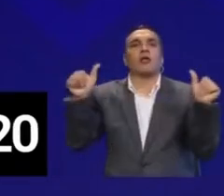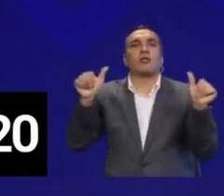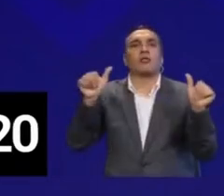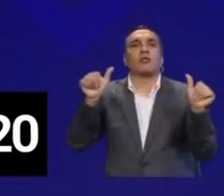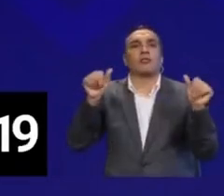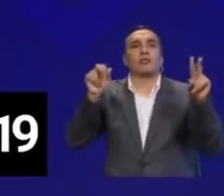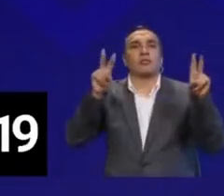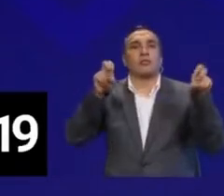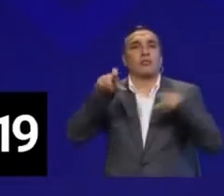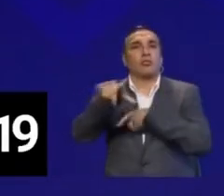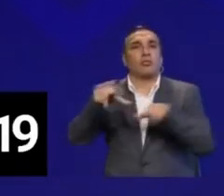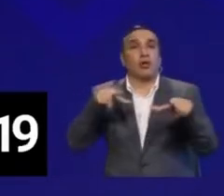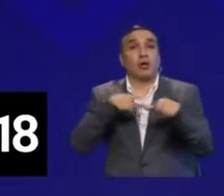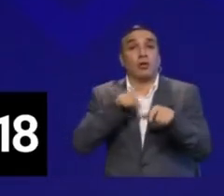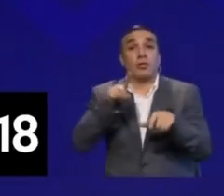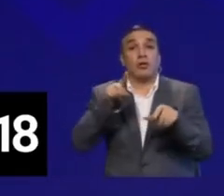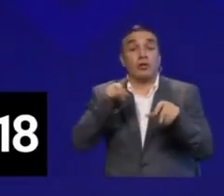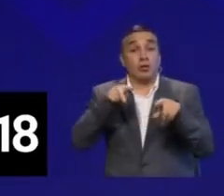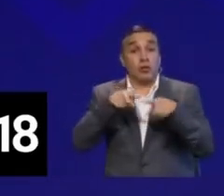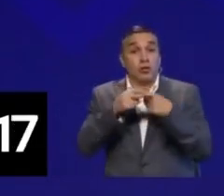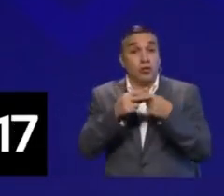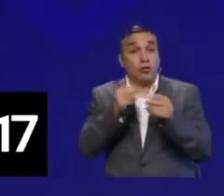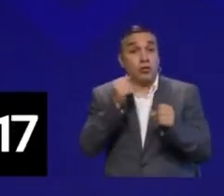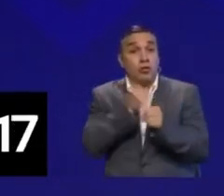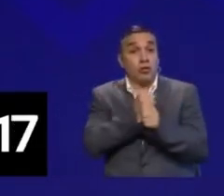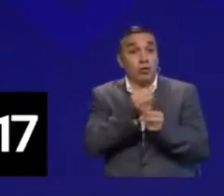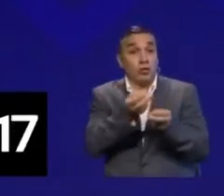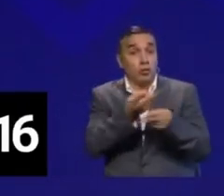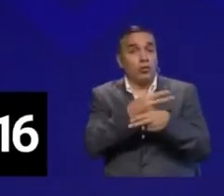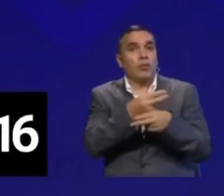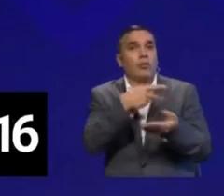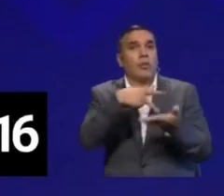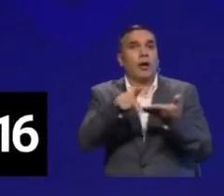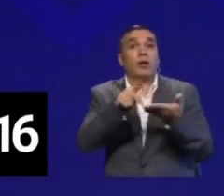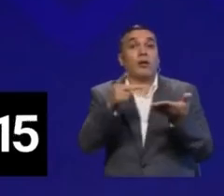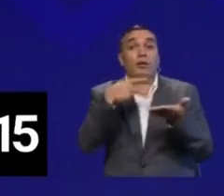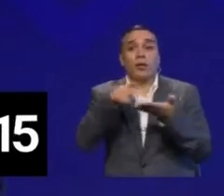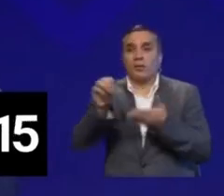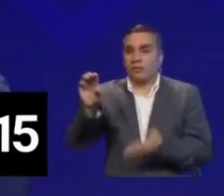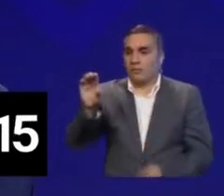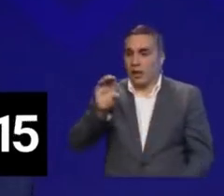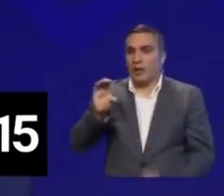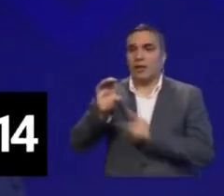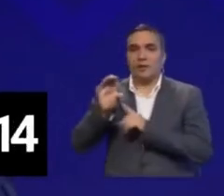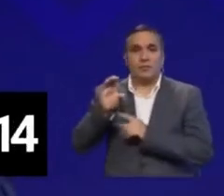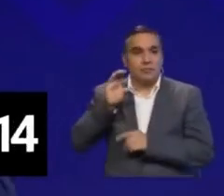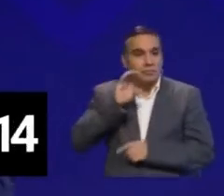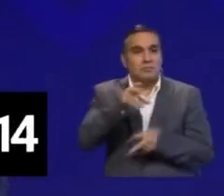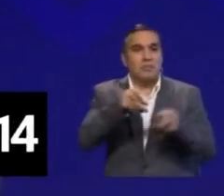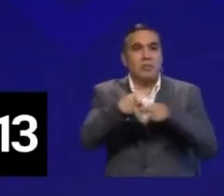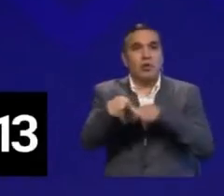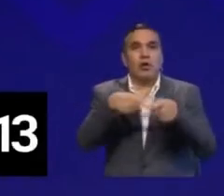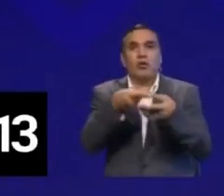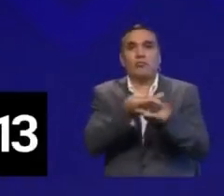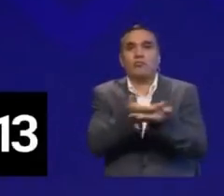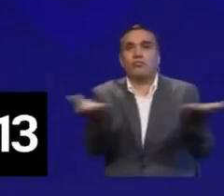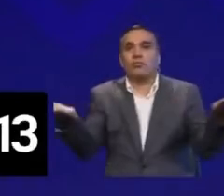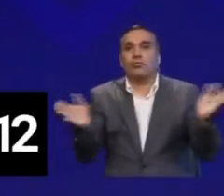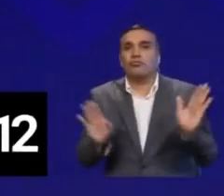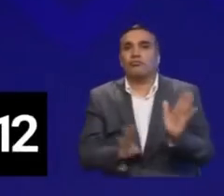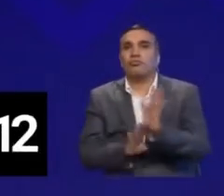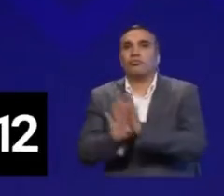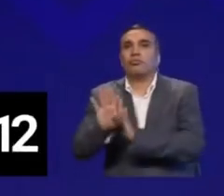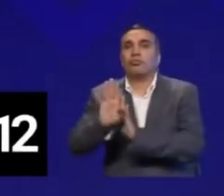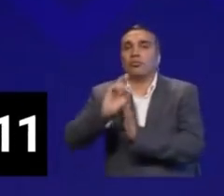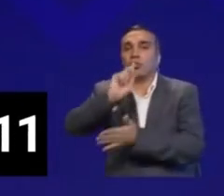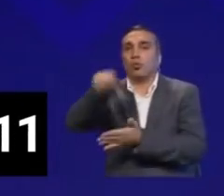los territorios. Donde se produce, se paga. Donde se paga, se queda la plata y se invierte en esa zona. Y esto empezaremos